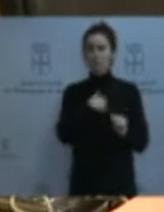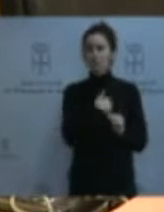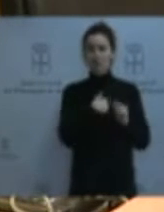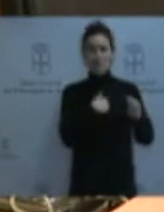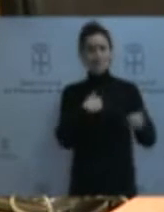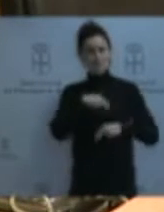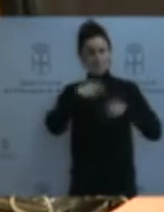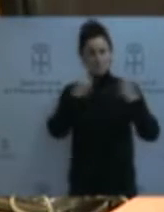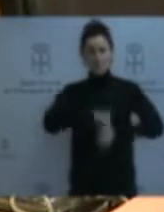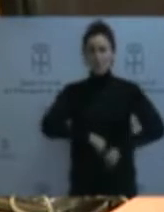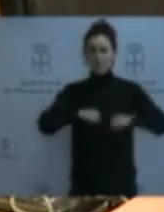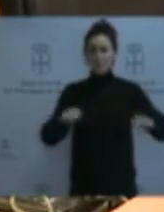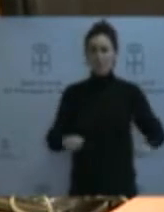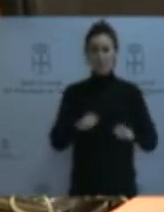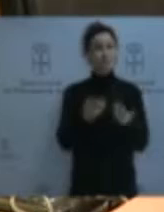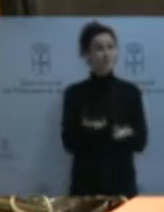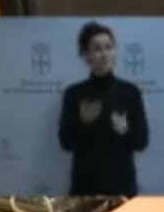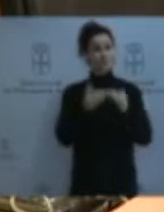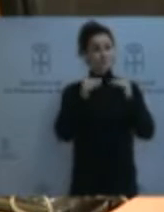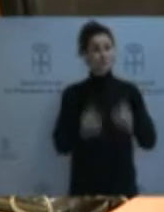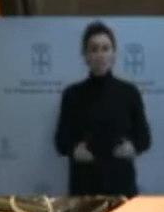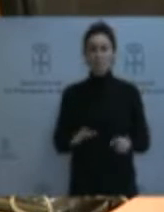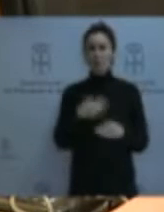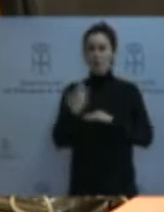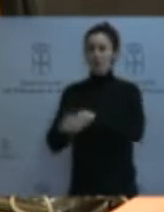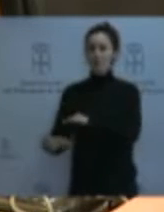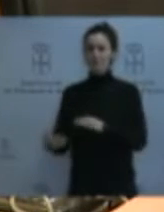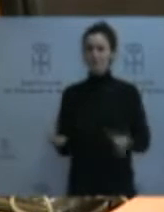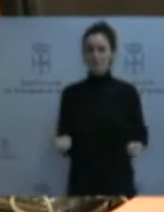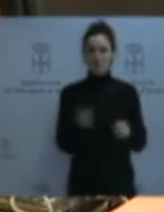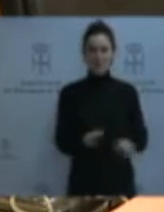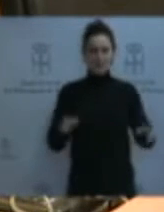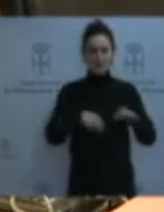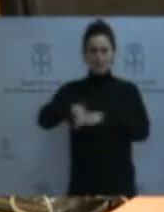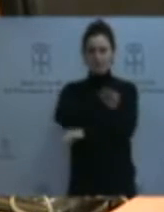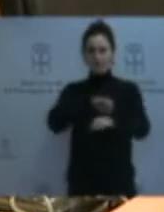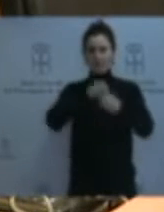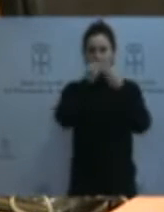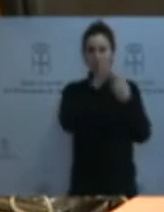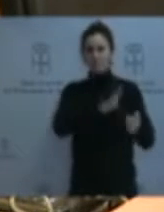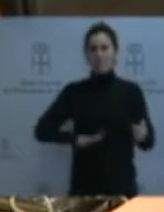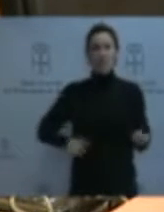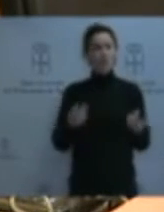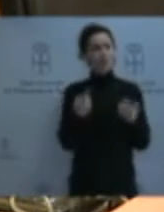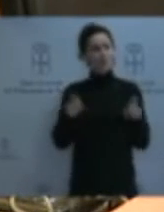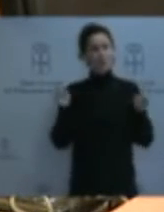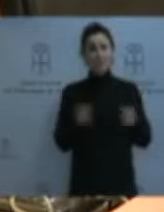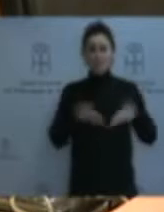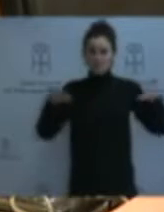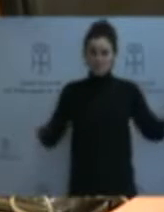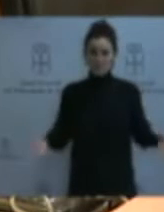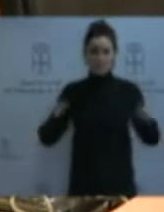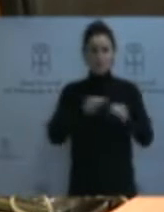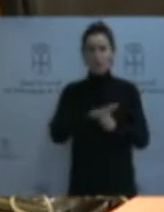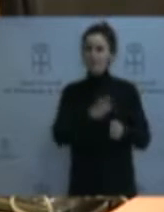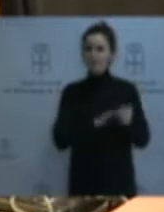también. Pero porque rebaja también en mucho los límites de la reposición de efectivos, las tasas de reposición. Este acuerdo amplía los ámbitos